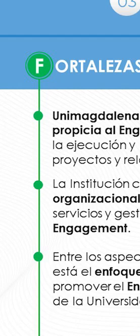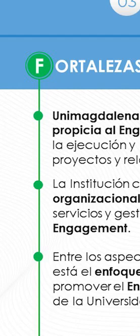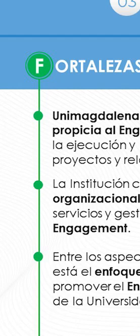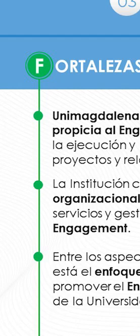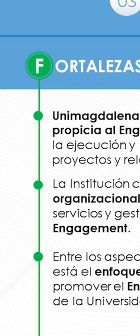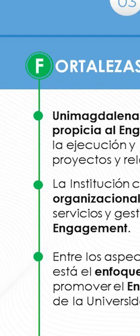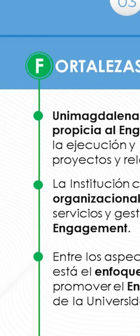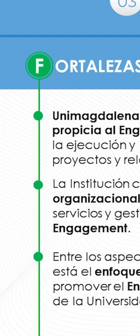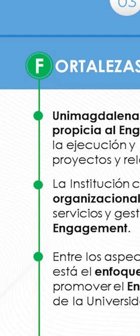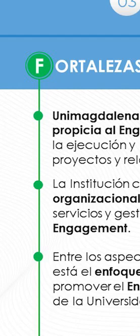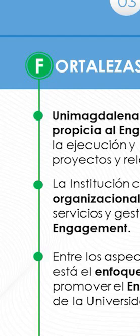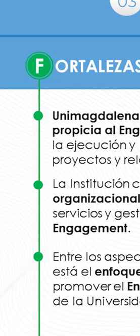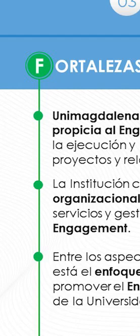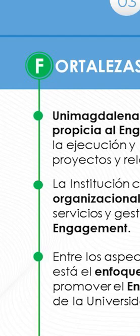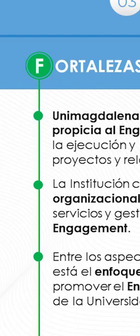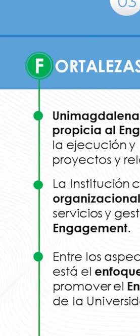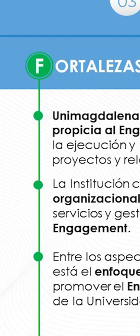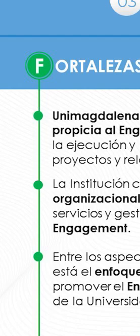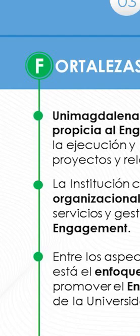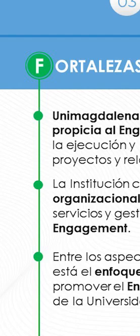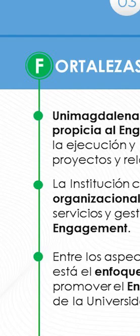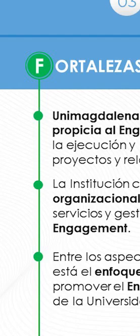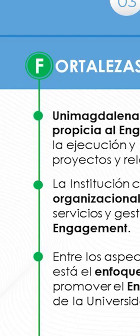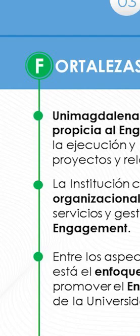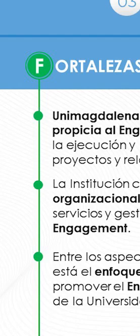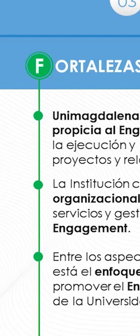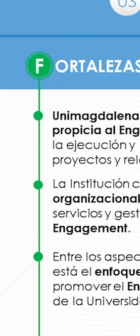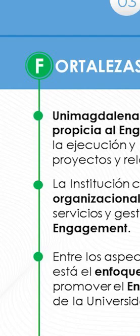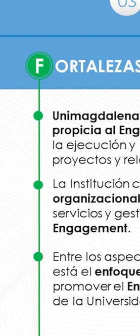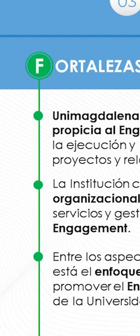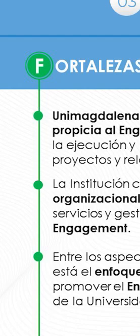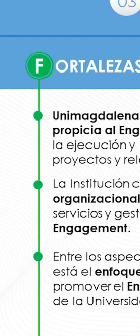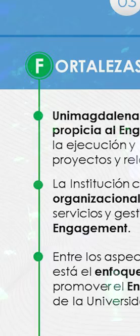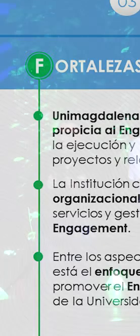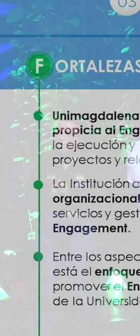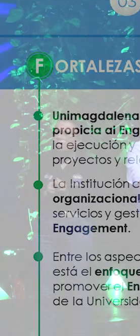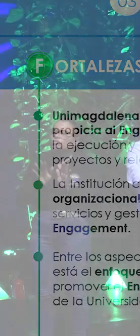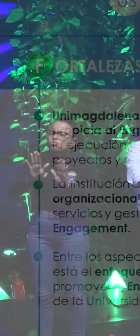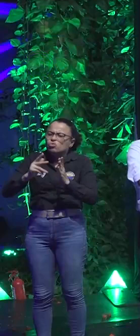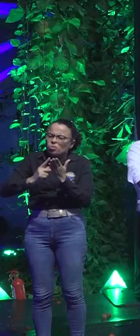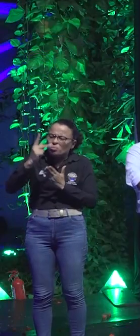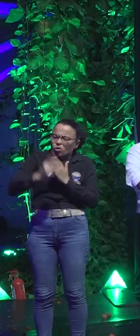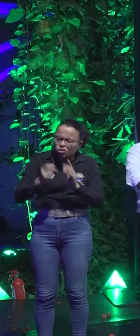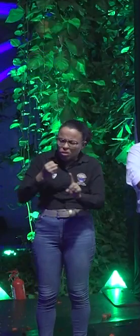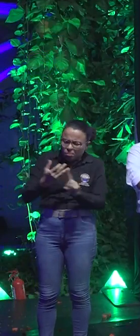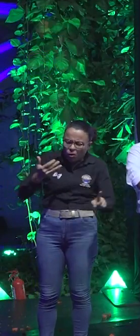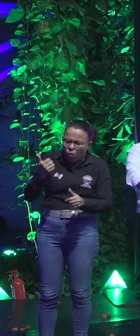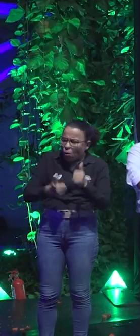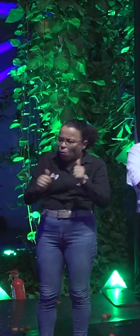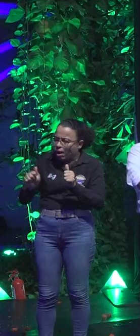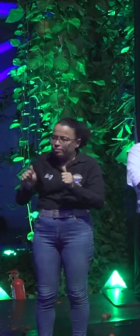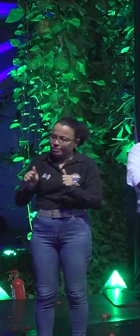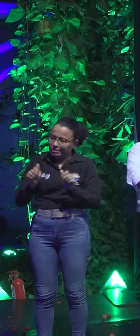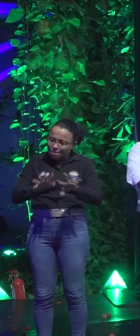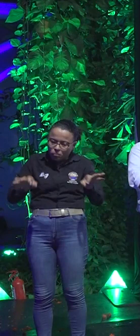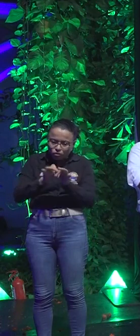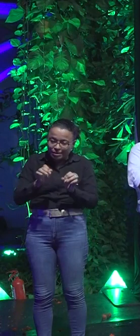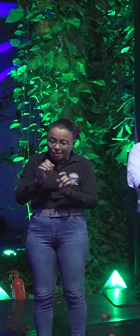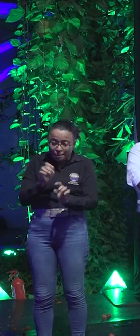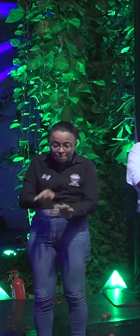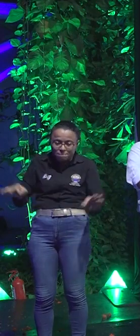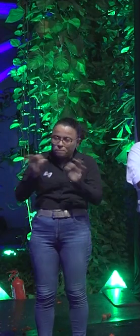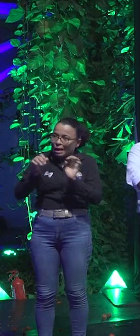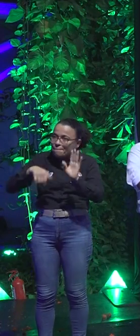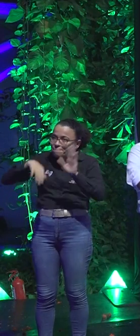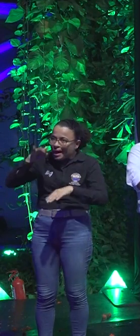priorizar cuáles son los proyectos que de verdad generan impacto, porque no somos una ONG, no somos una fundación, somos una universidad. Hay proyectos